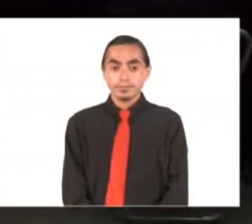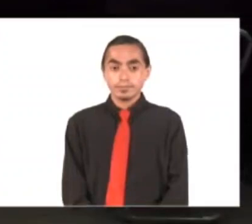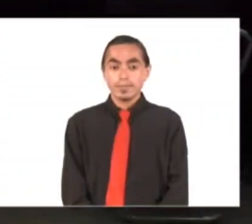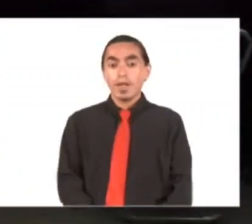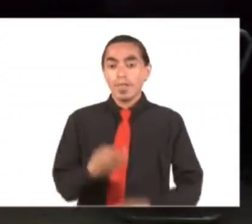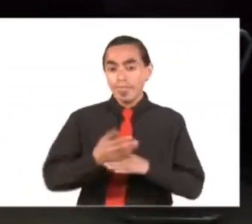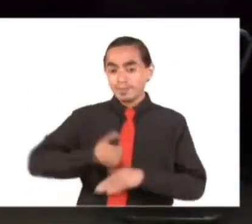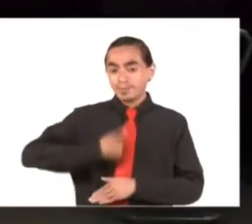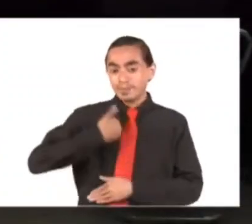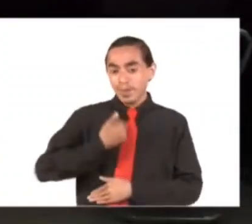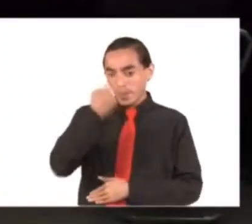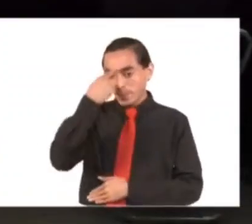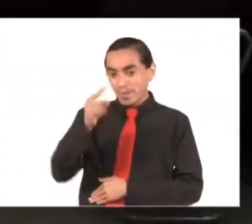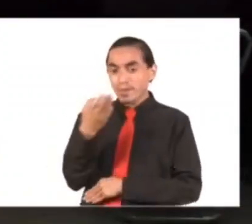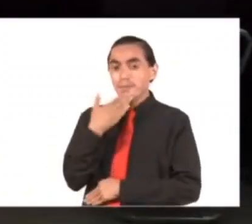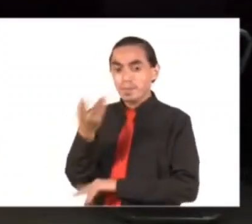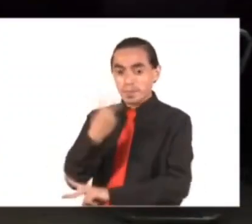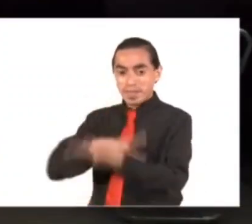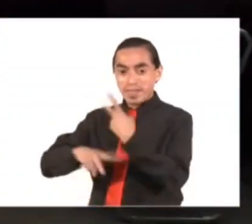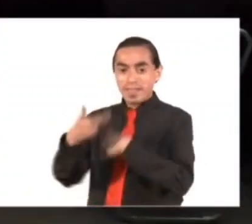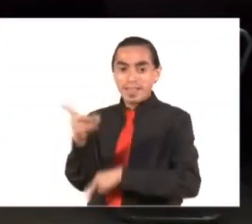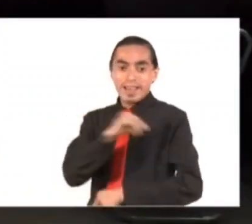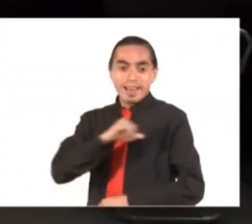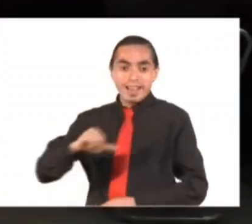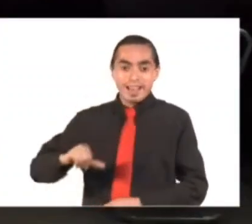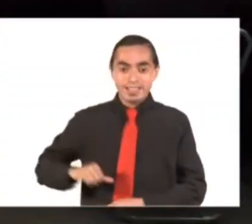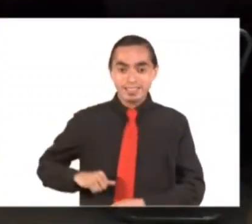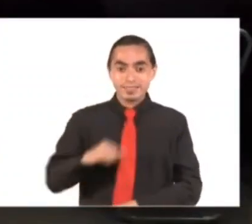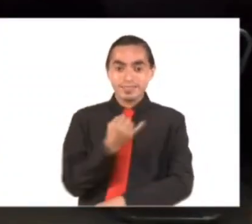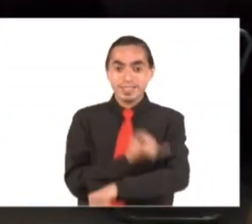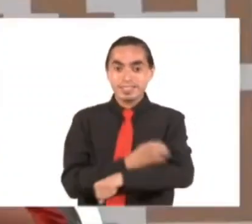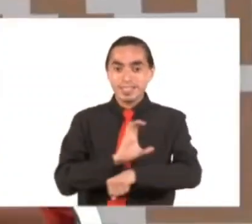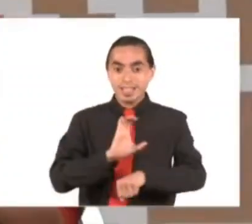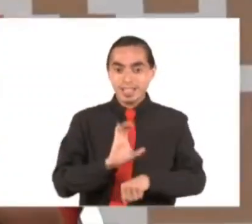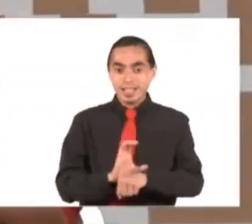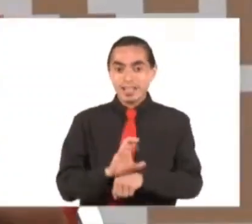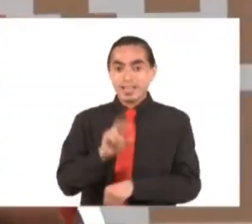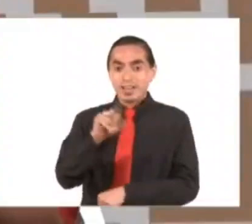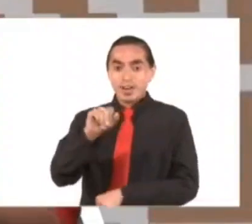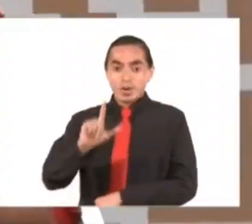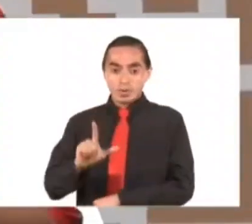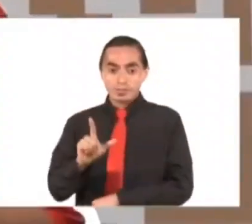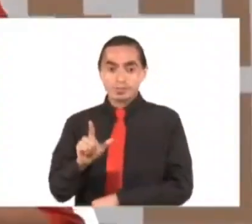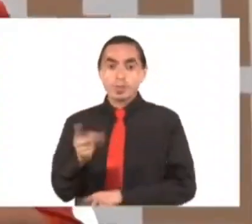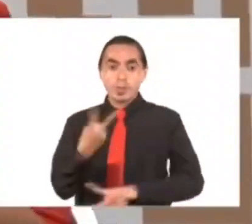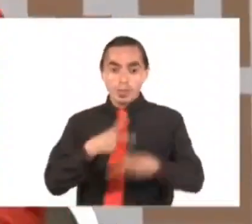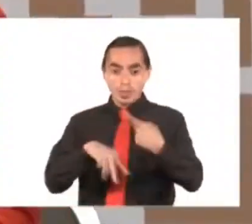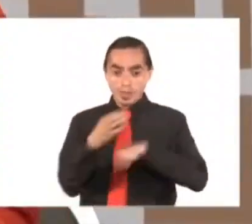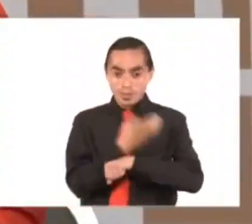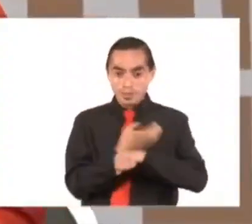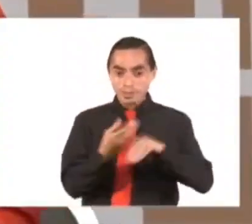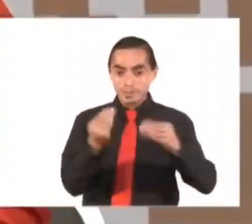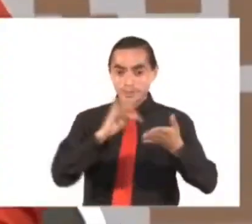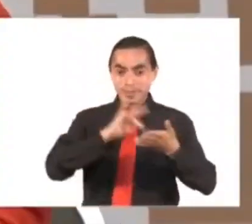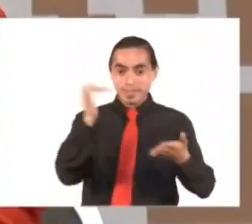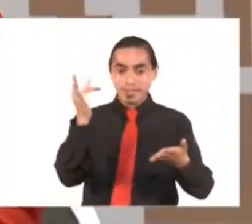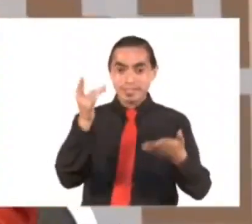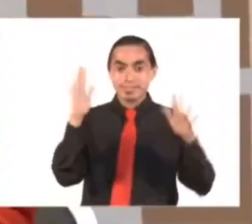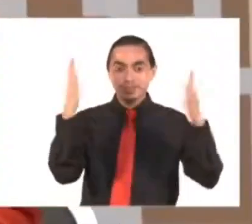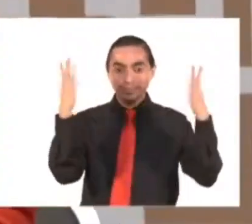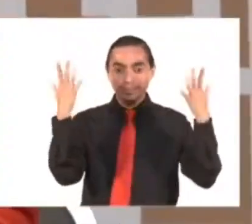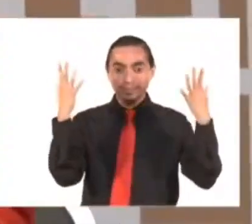Aprovecho para darle la bienvenida al alcalde de Iztacalco, Raúl Armando Quintero. Muchas gracias por acompañarnos.